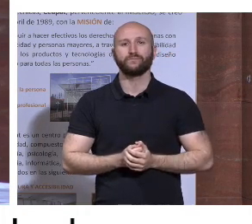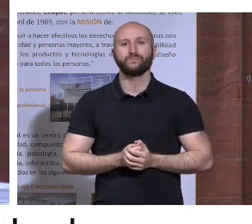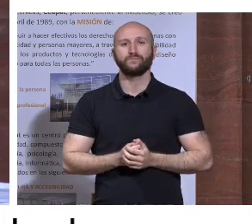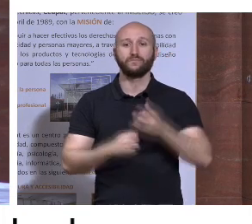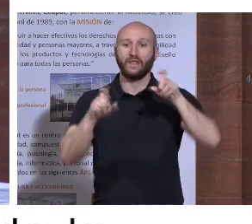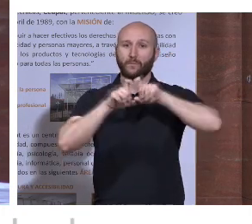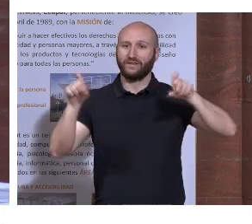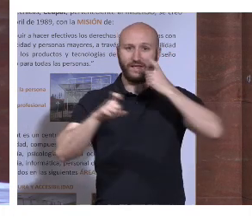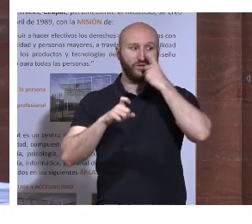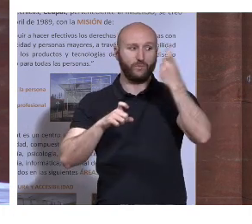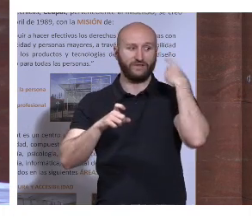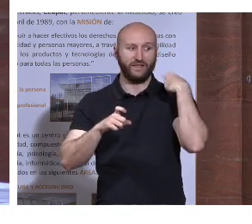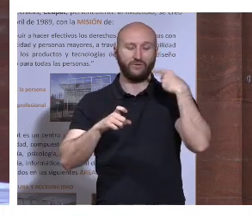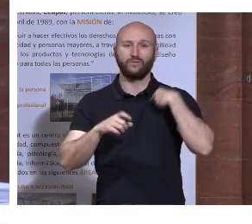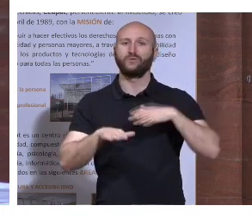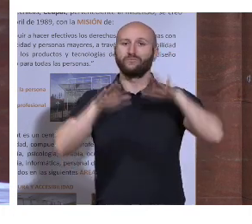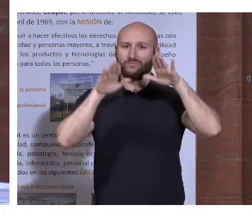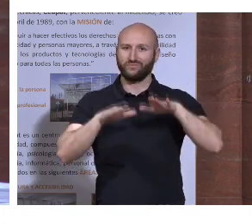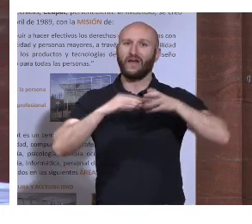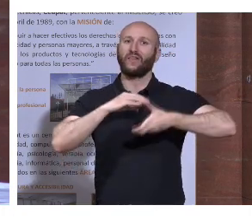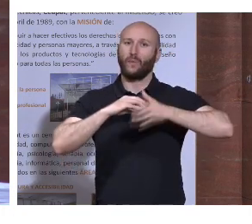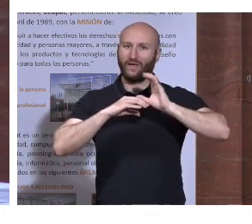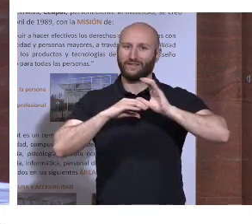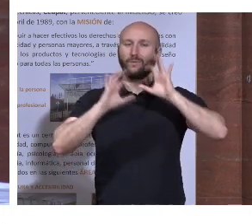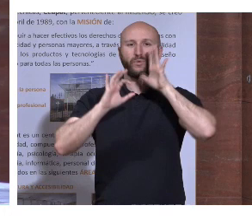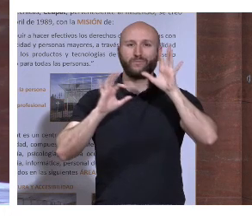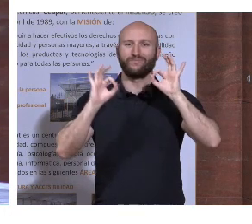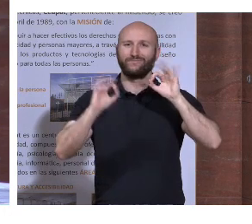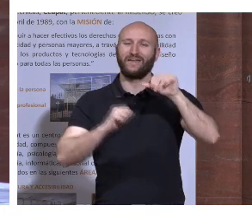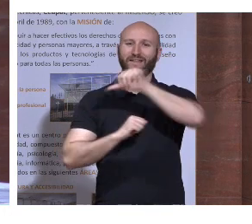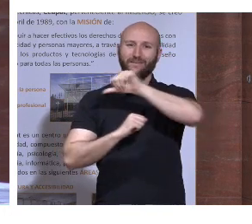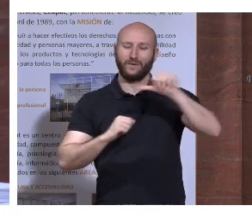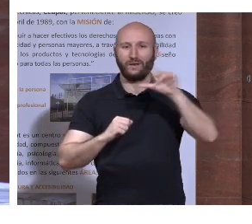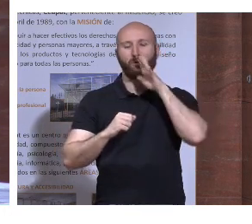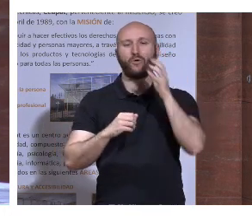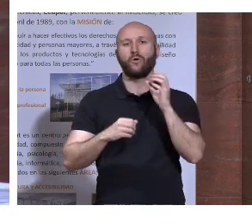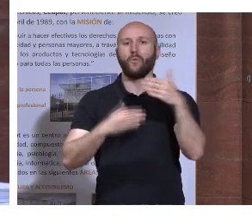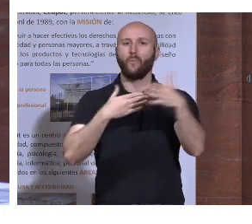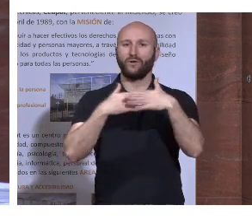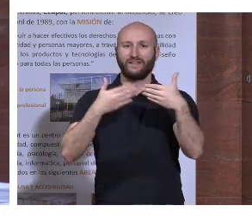empresa el año pasado estuve aquí en el CEAPAT por la semana de las puertas abiertas en mayo.